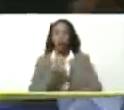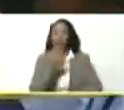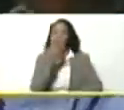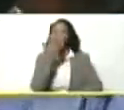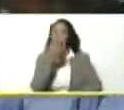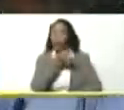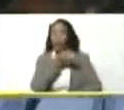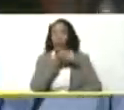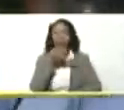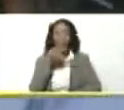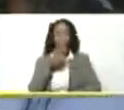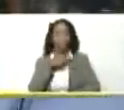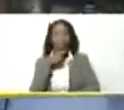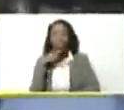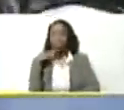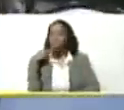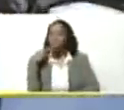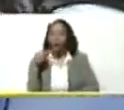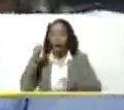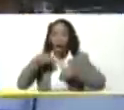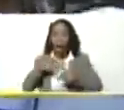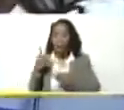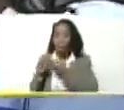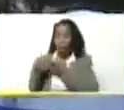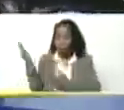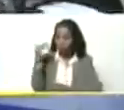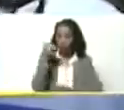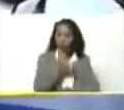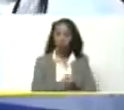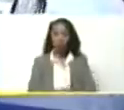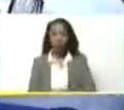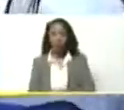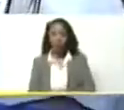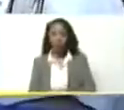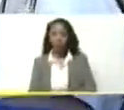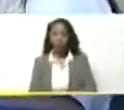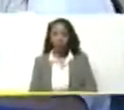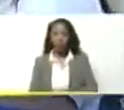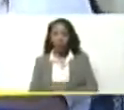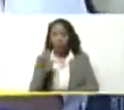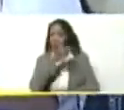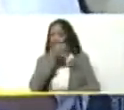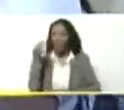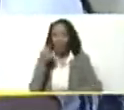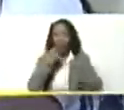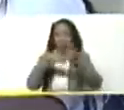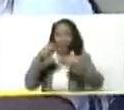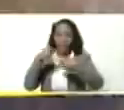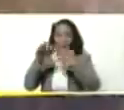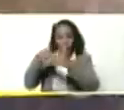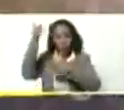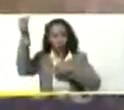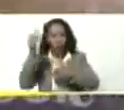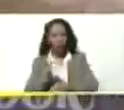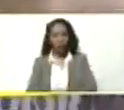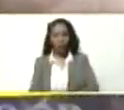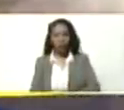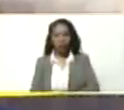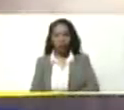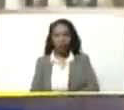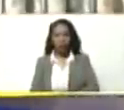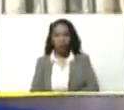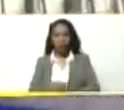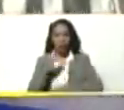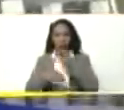exquisito. Aquí, aquí, Silita. De calidad de exportación, presidente. Mm. Hubieran Cucuy.